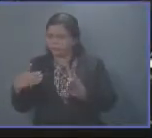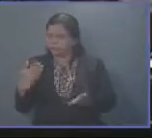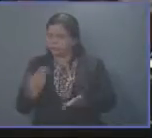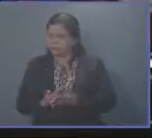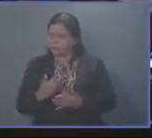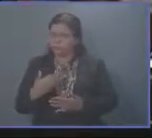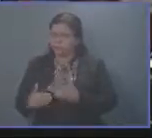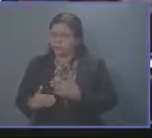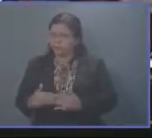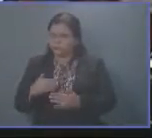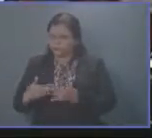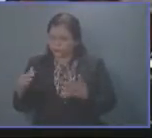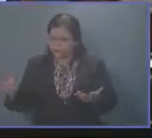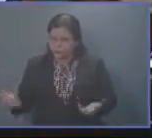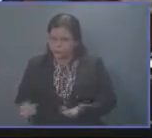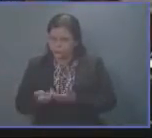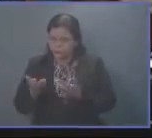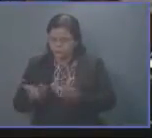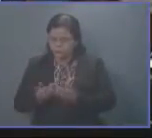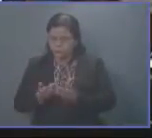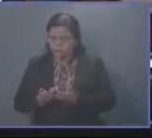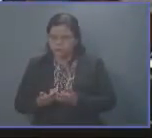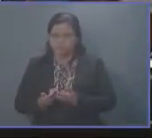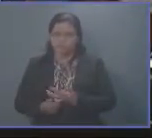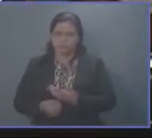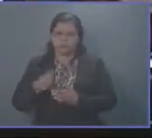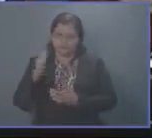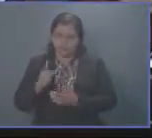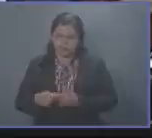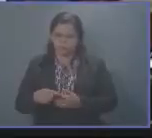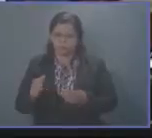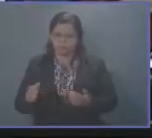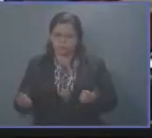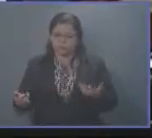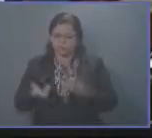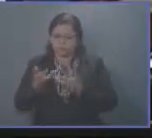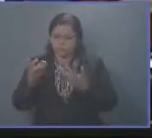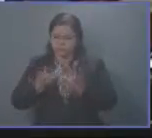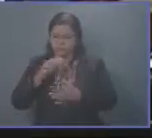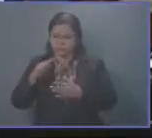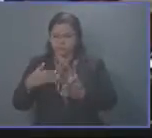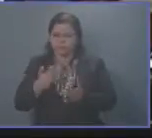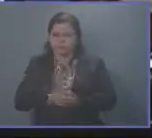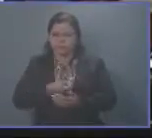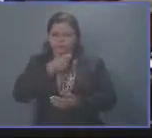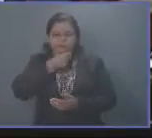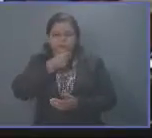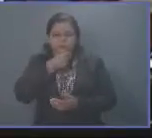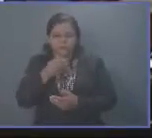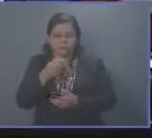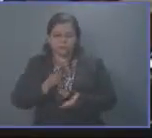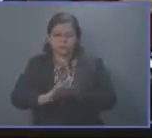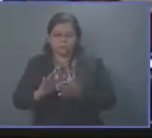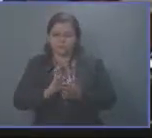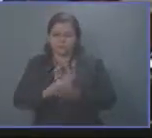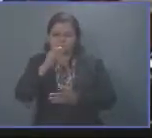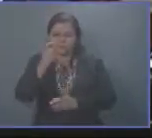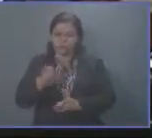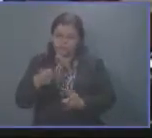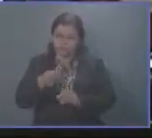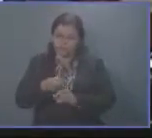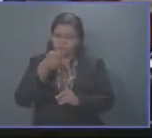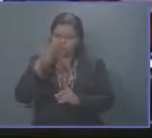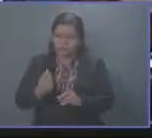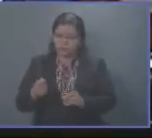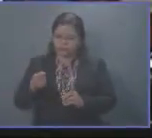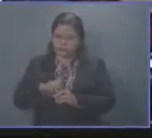de investigación de fraude, la obligación de informar el mecanismo de las compras en cuotas y que el límite del